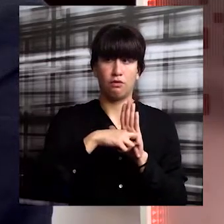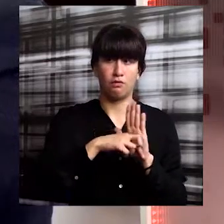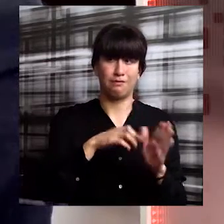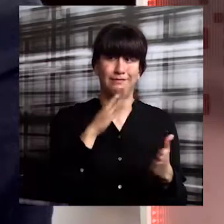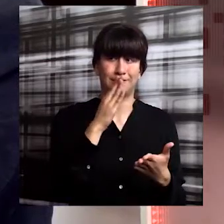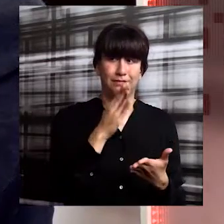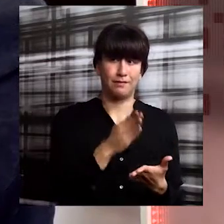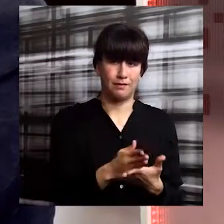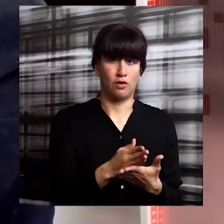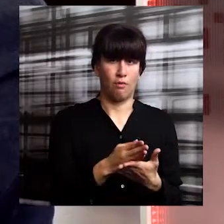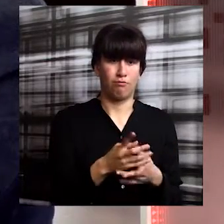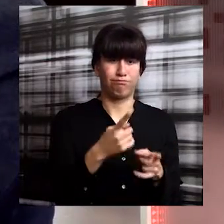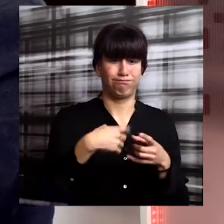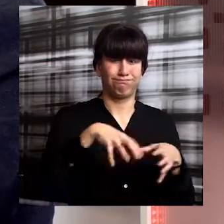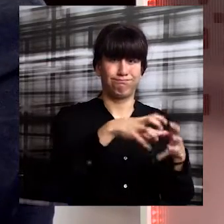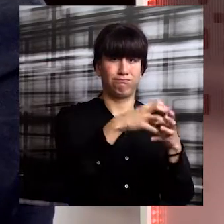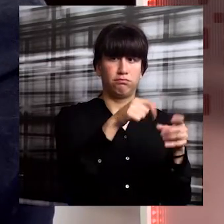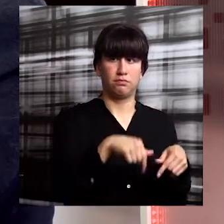queda en nada o se posterga.